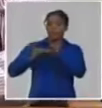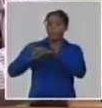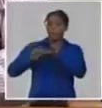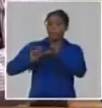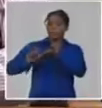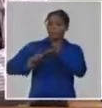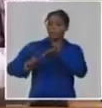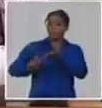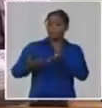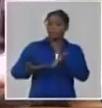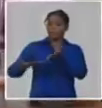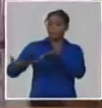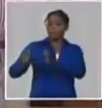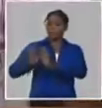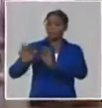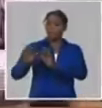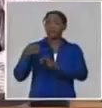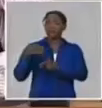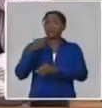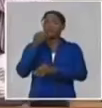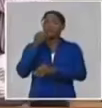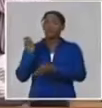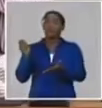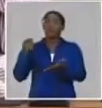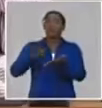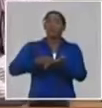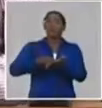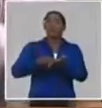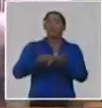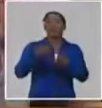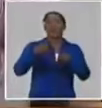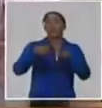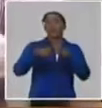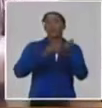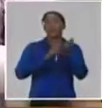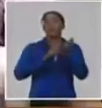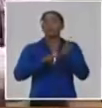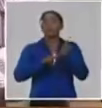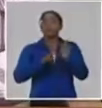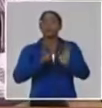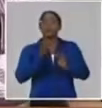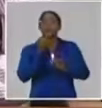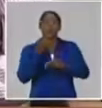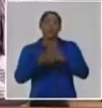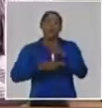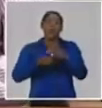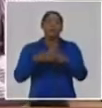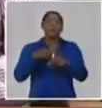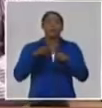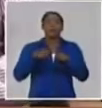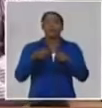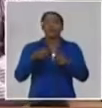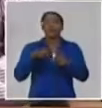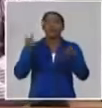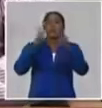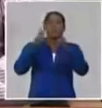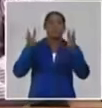ya están adecuados de manera tal de que toda la información corre por las redes y facilita que las personas compren en